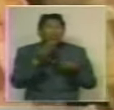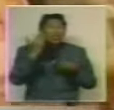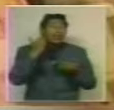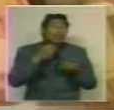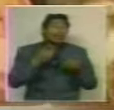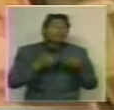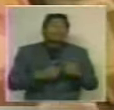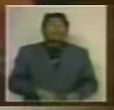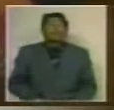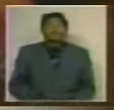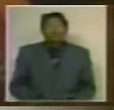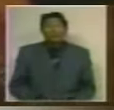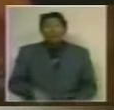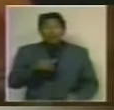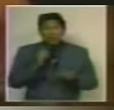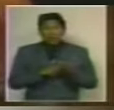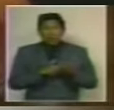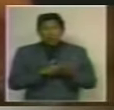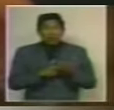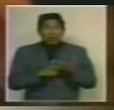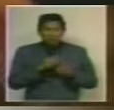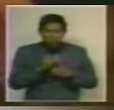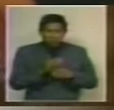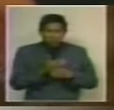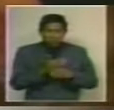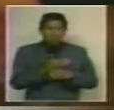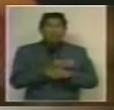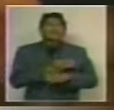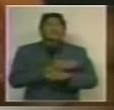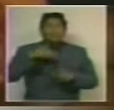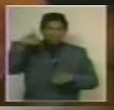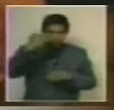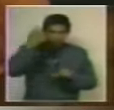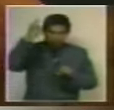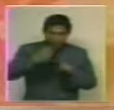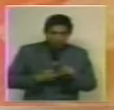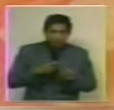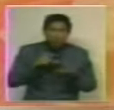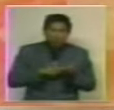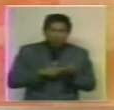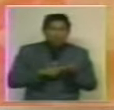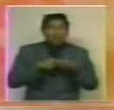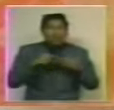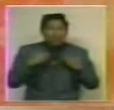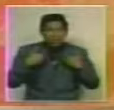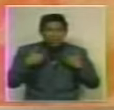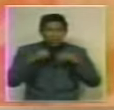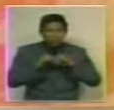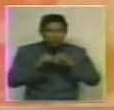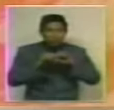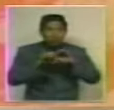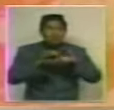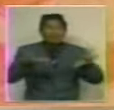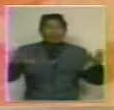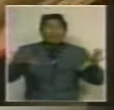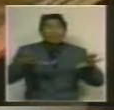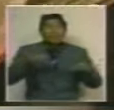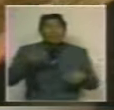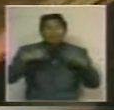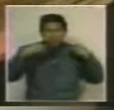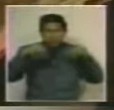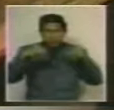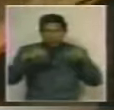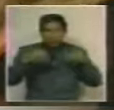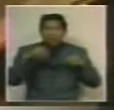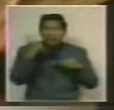series anteriores. En forma gradual, en el transcurso de los próximos meses, el BCB tiene previsto introducir al mercado